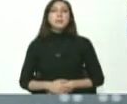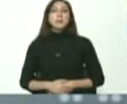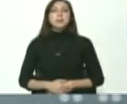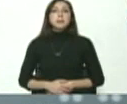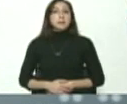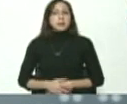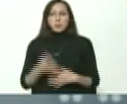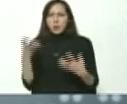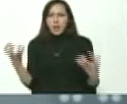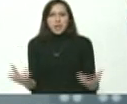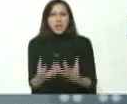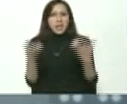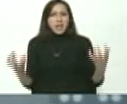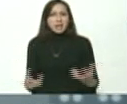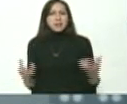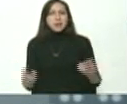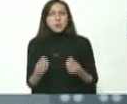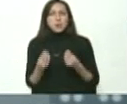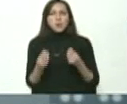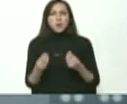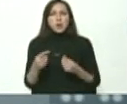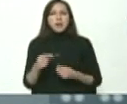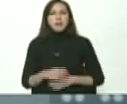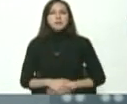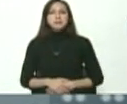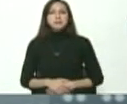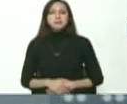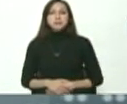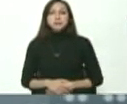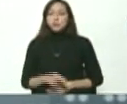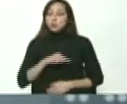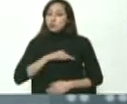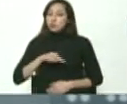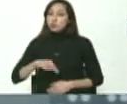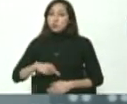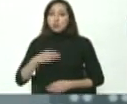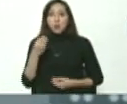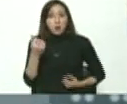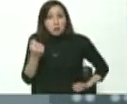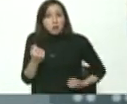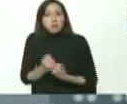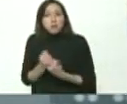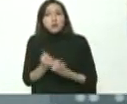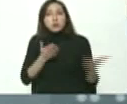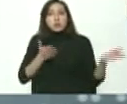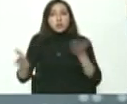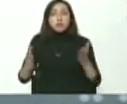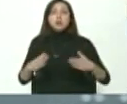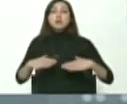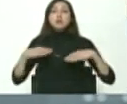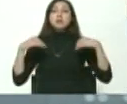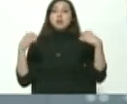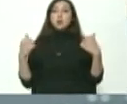zona caliente de Venezuela. Bueno, nosotros tenemos que completar todo el servicio de salud,